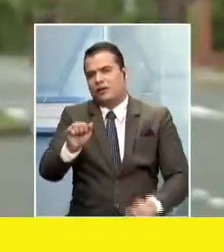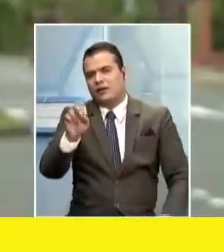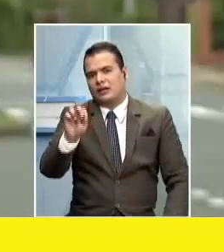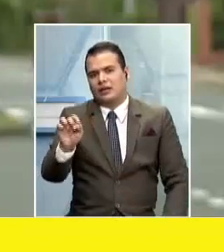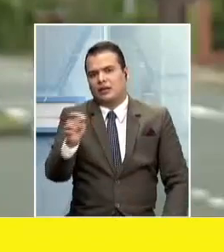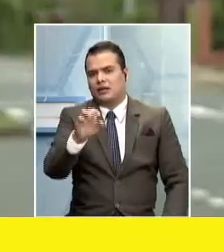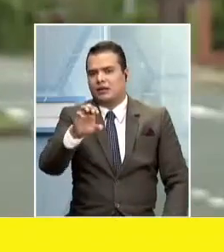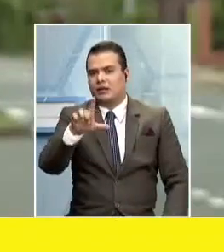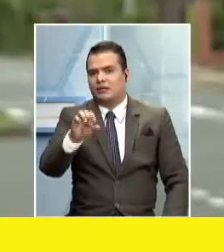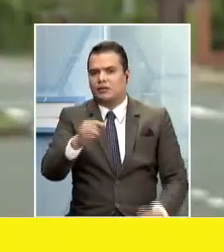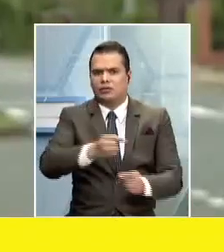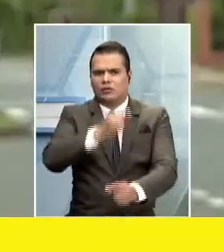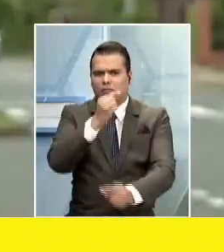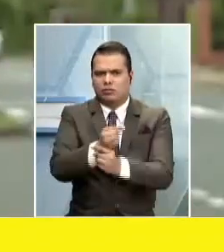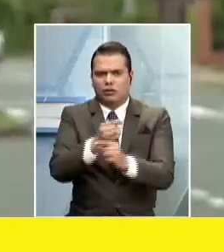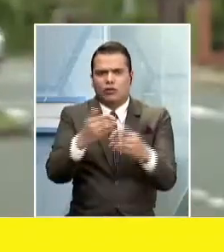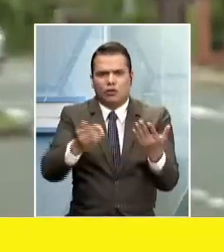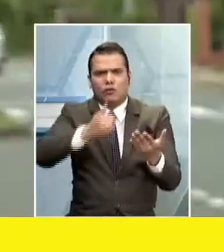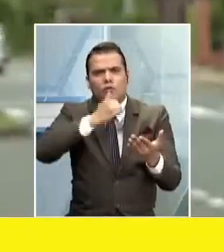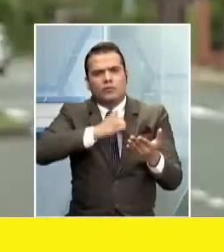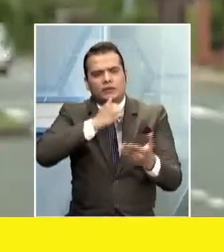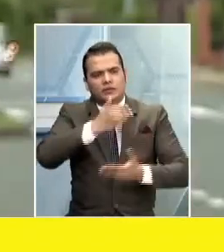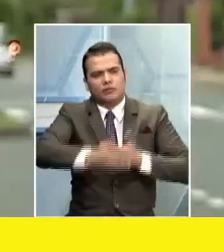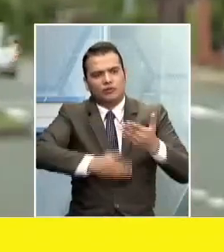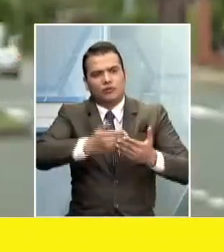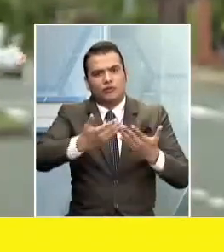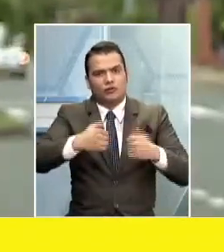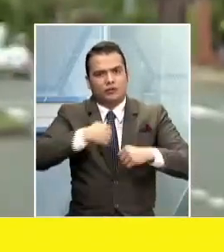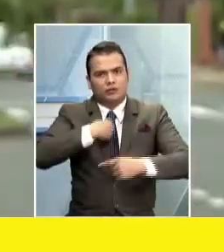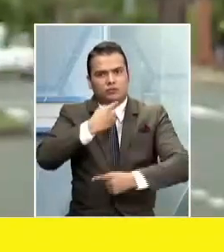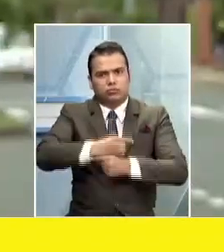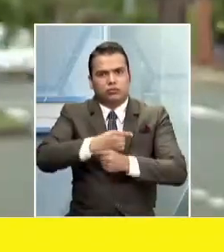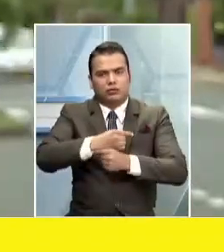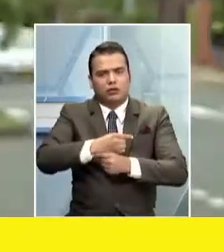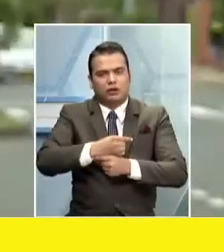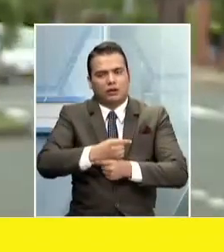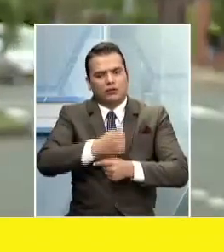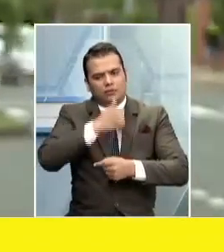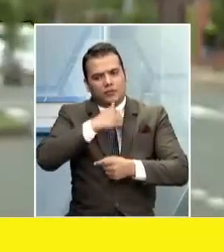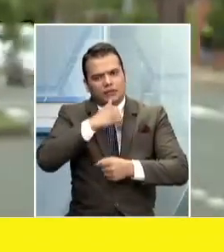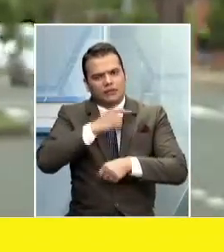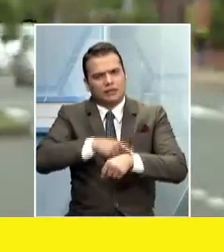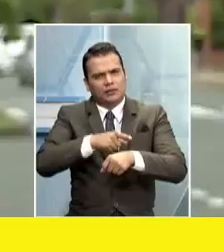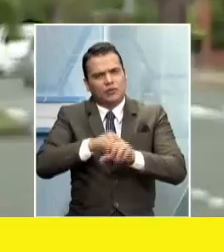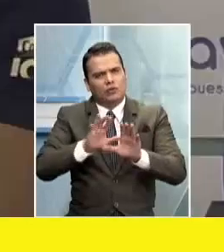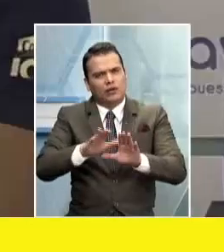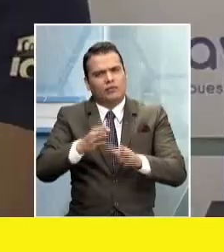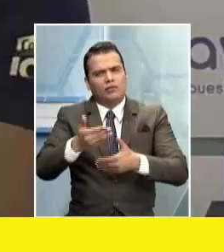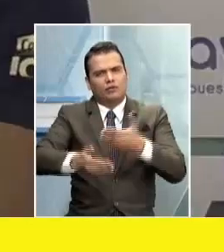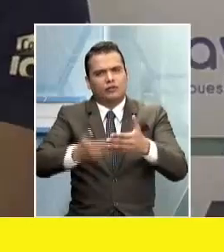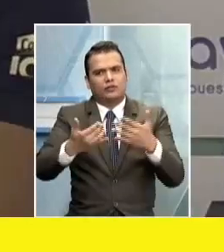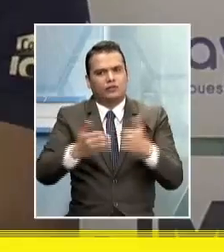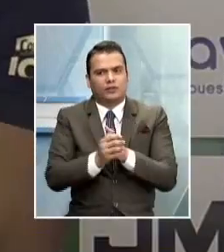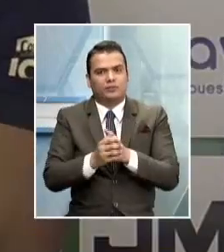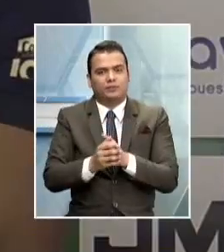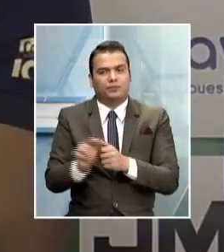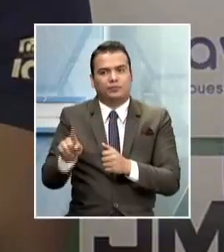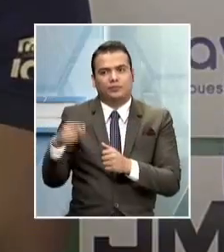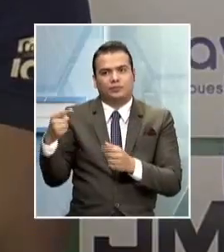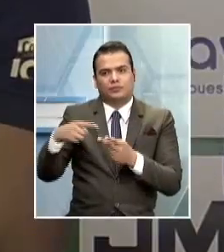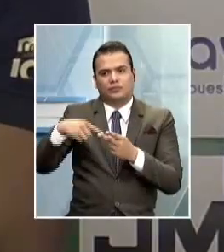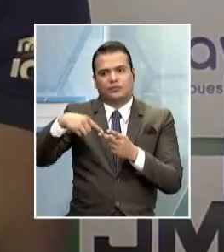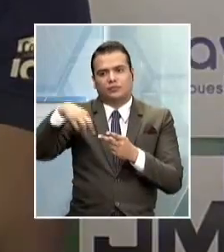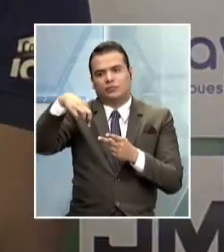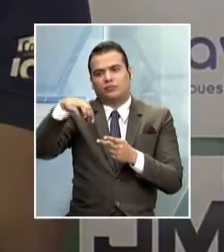que cuando uno va a definir, tiene que tener esa paciencia, ese segundo que se toma uno de más. Sobre Marco Pérez,